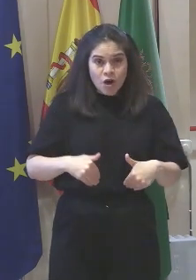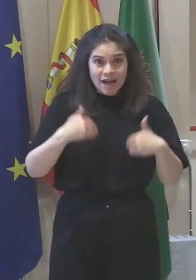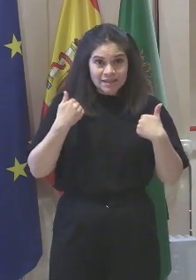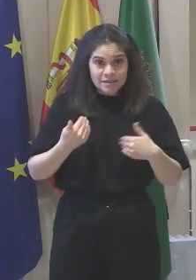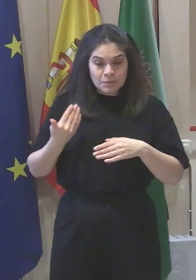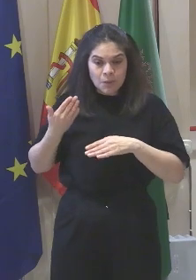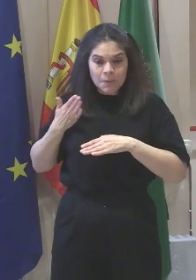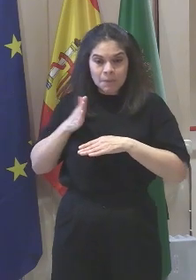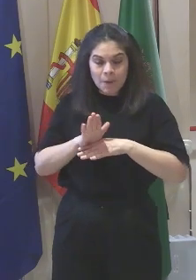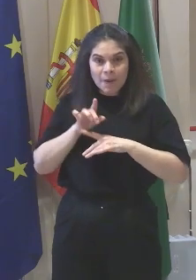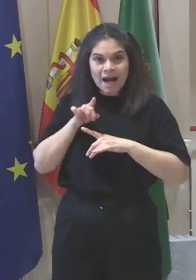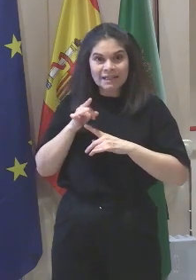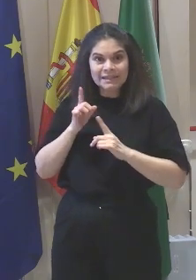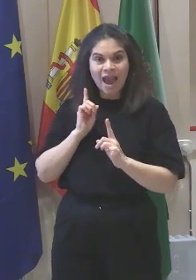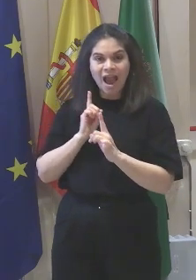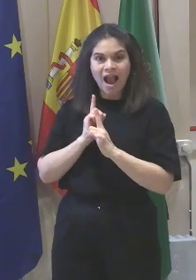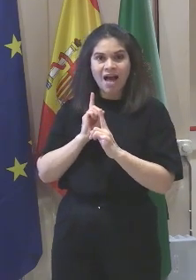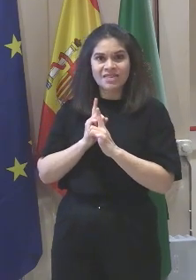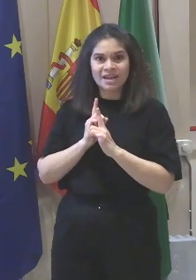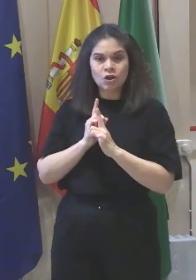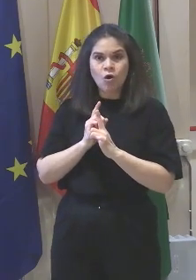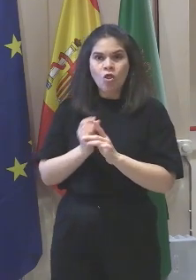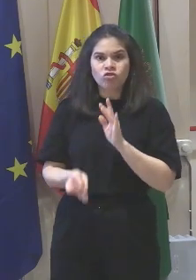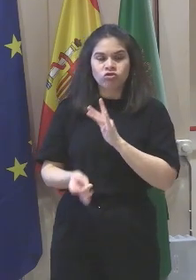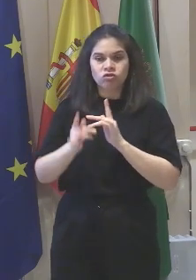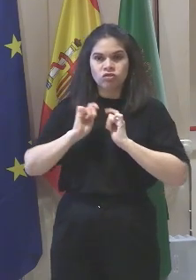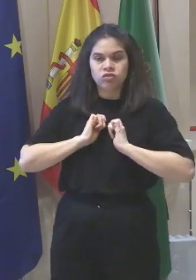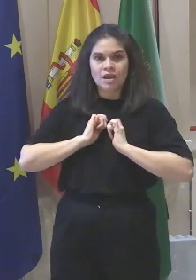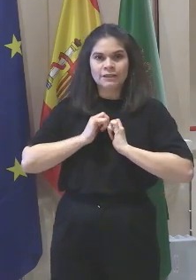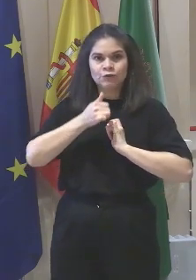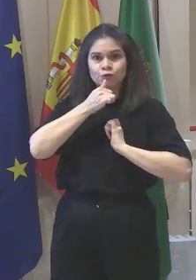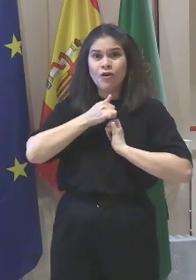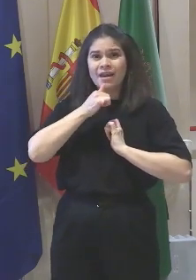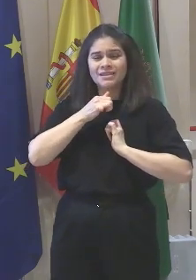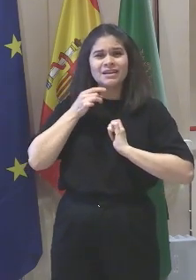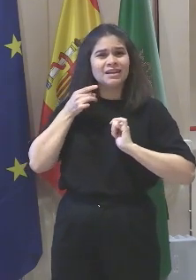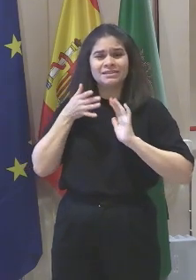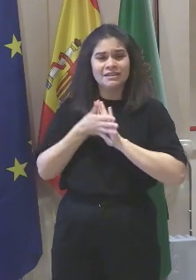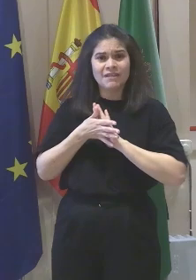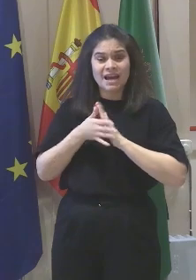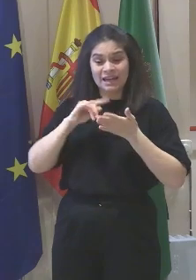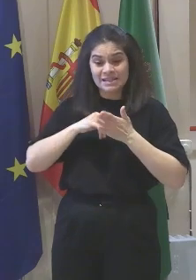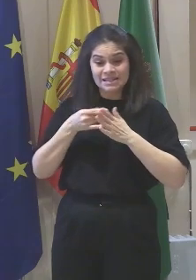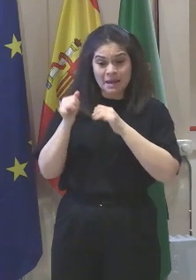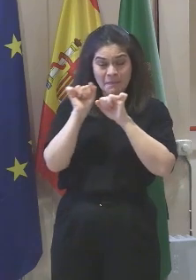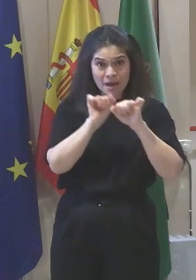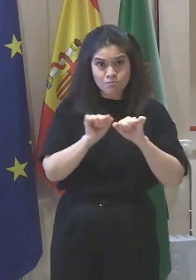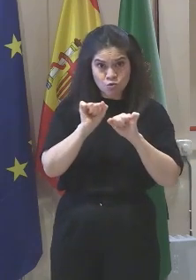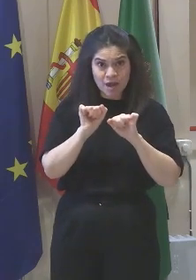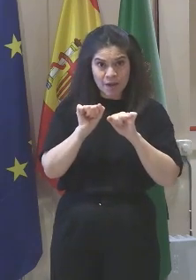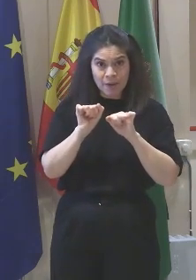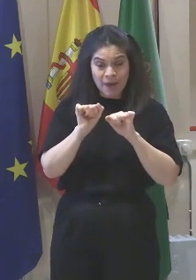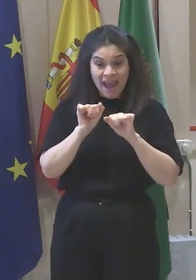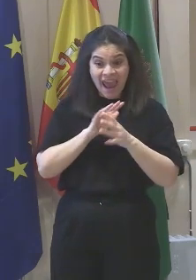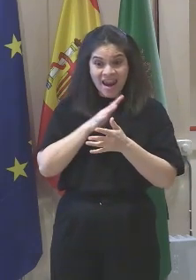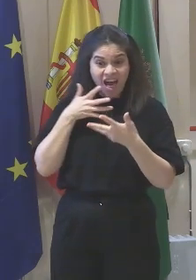a ese antígeno de manera repetida genera tolerancia. ¿Qué es generar tolerancia? Hacer que el sistema inmune disminuya el